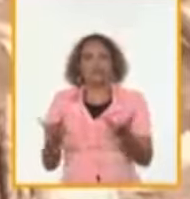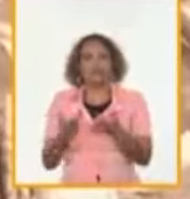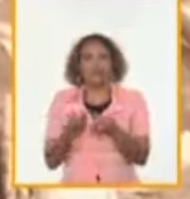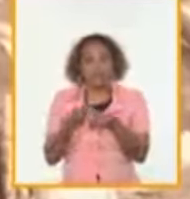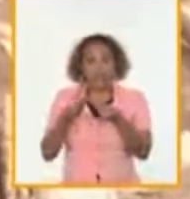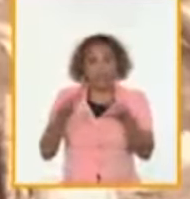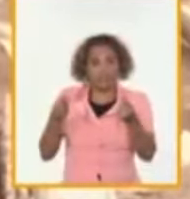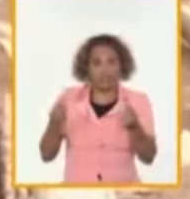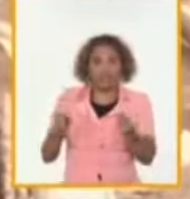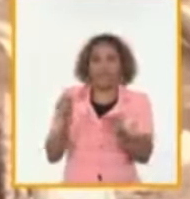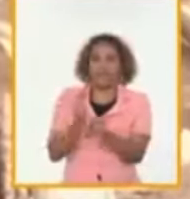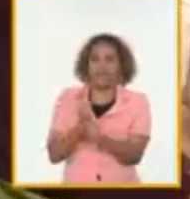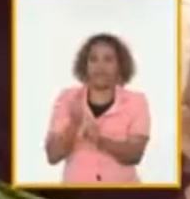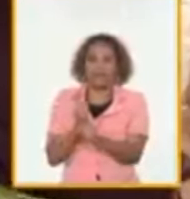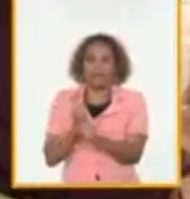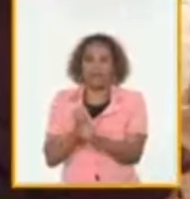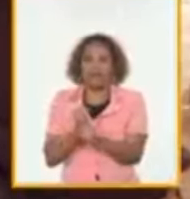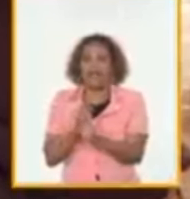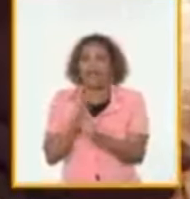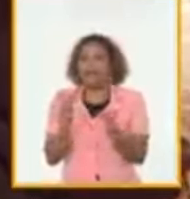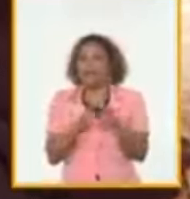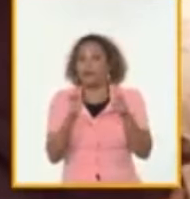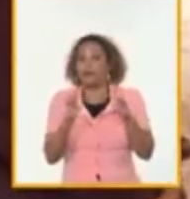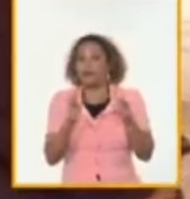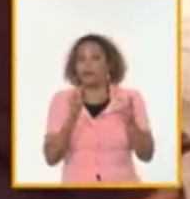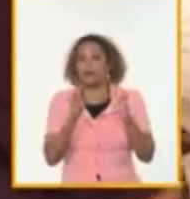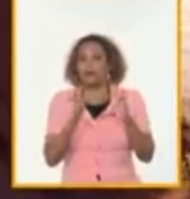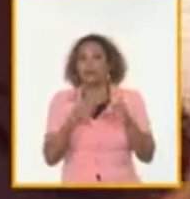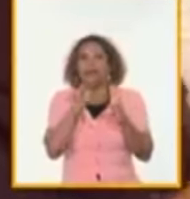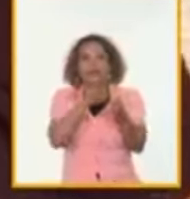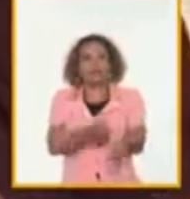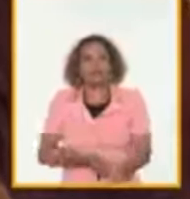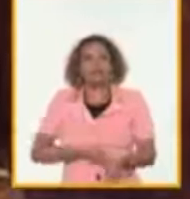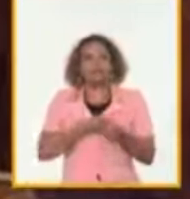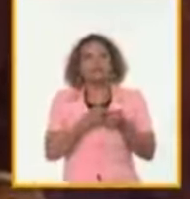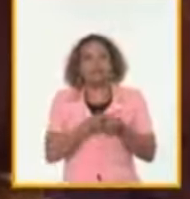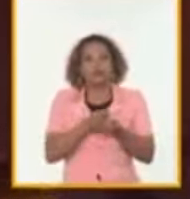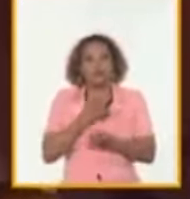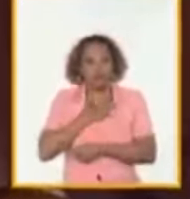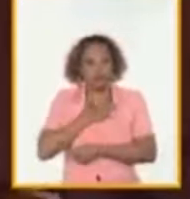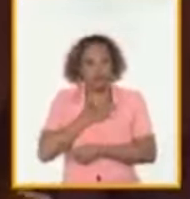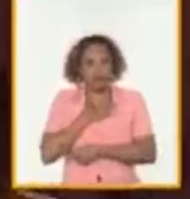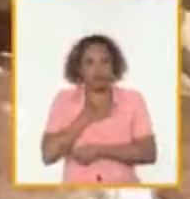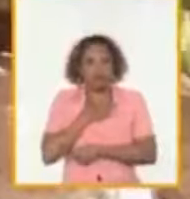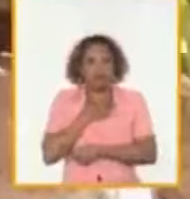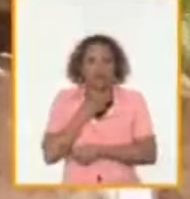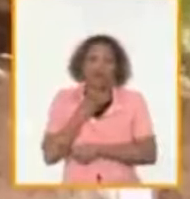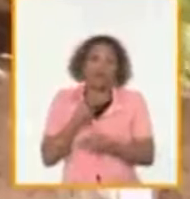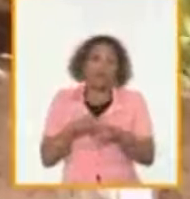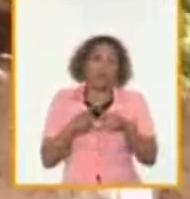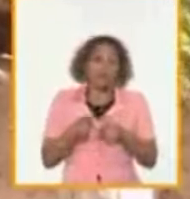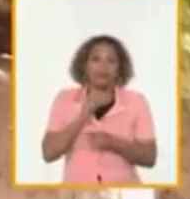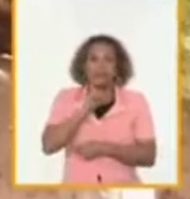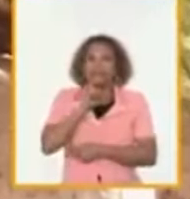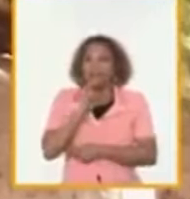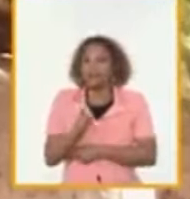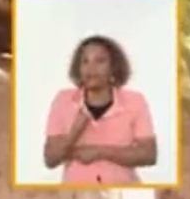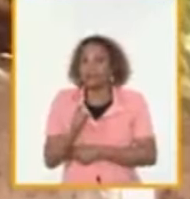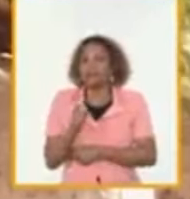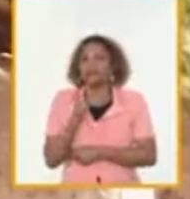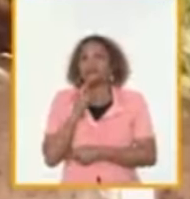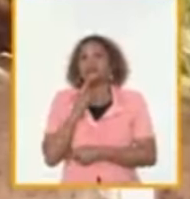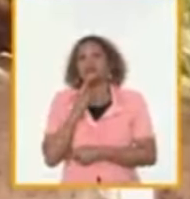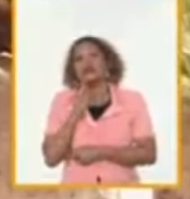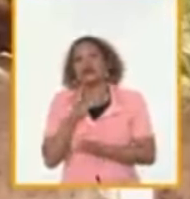también una gran parte de la agricultura nuestra es de sec Cano por tanto es mucho más difícil nosotros como a veces se